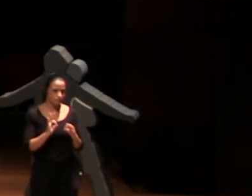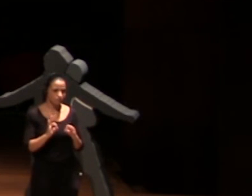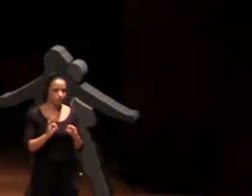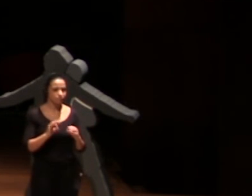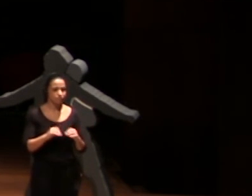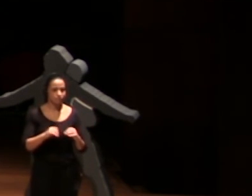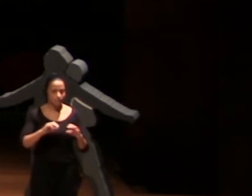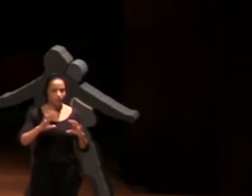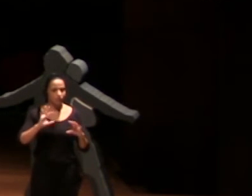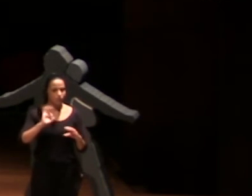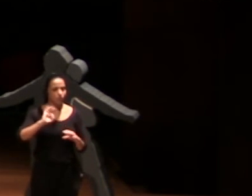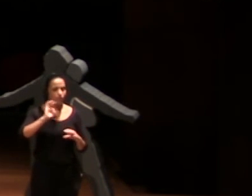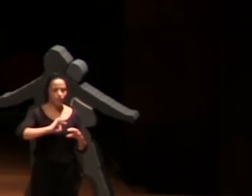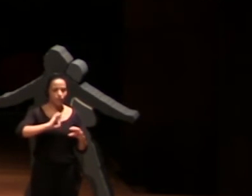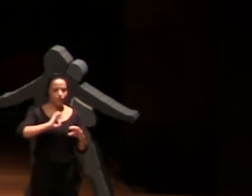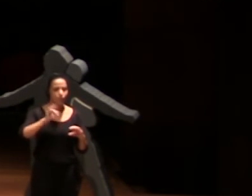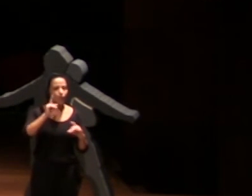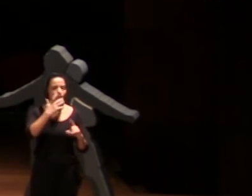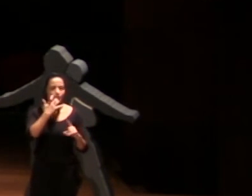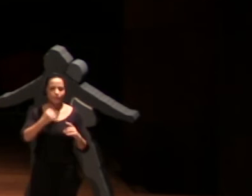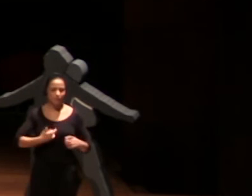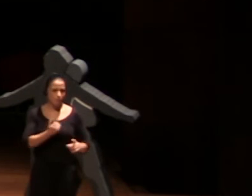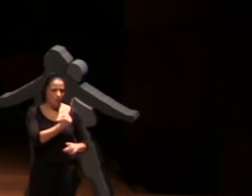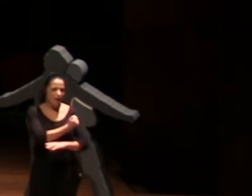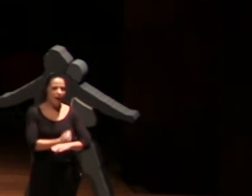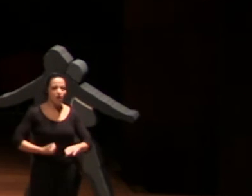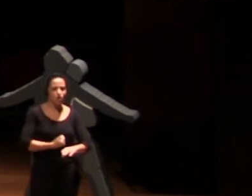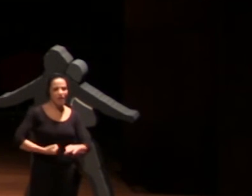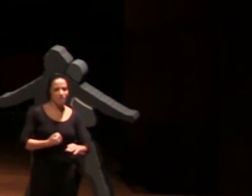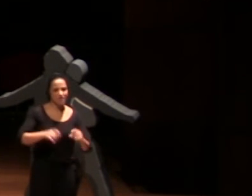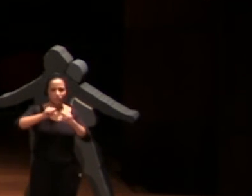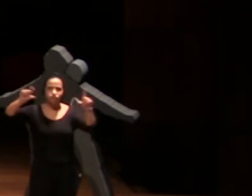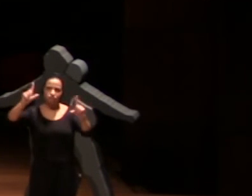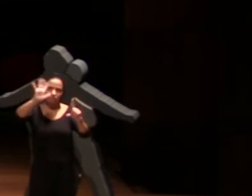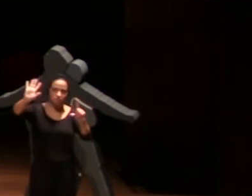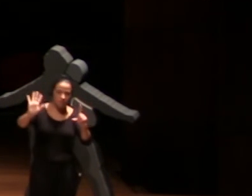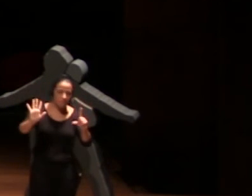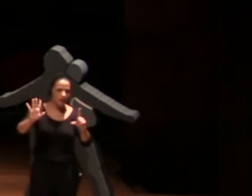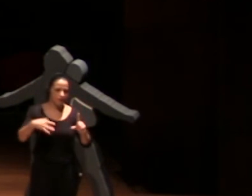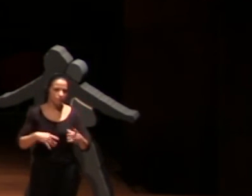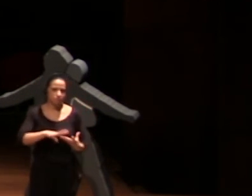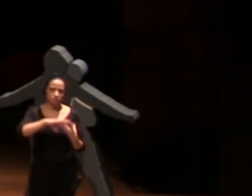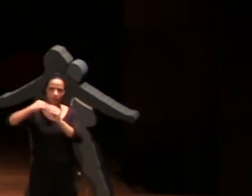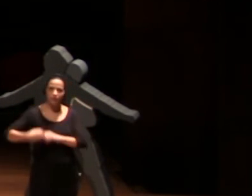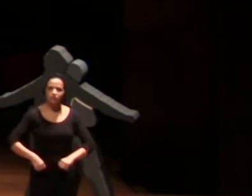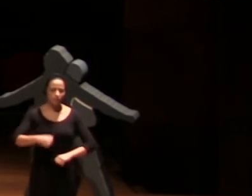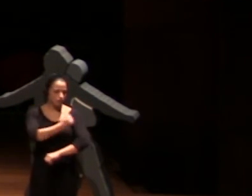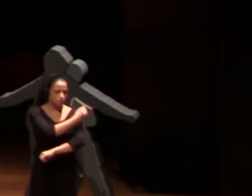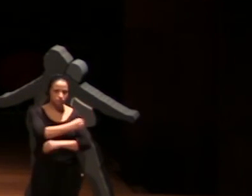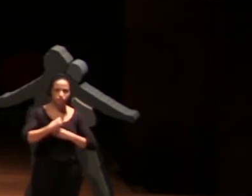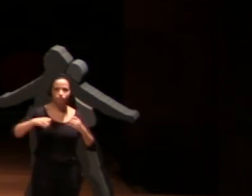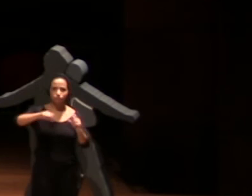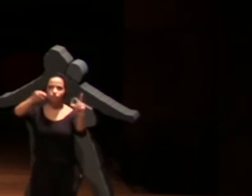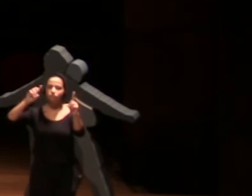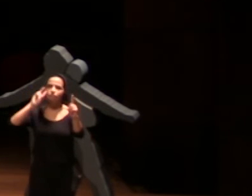la cross-correlación de imágenes ecográficas, ¿no? Esto ha salido el vídeo, no ha salido bien. Aquí quería